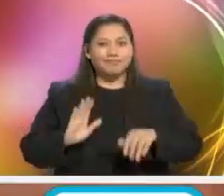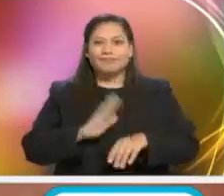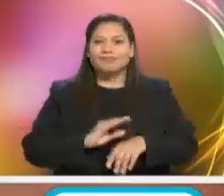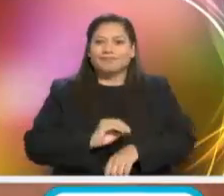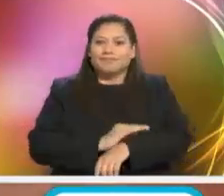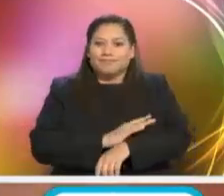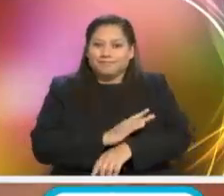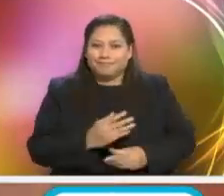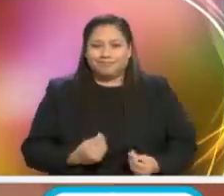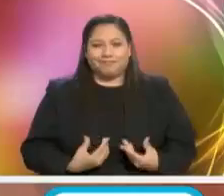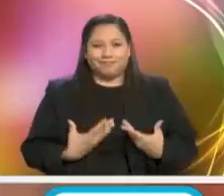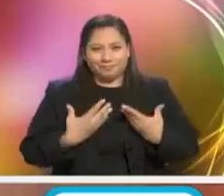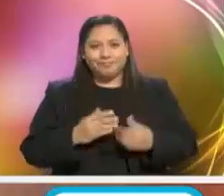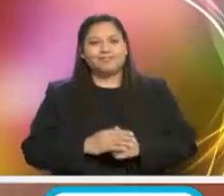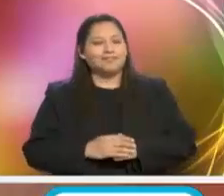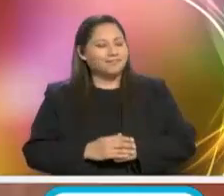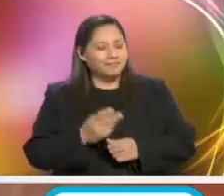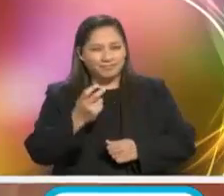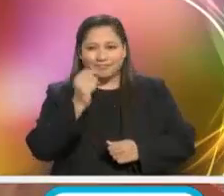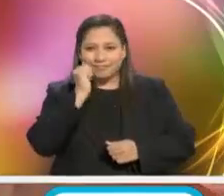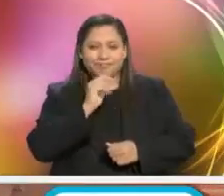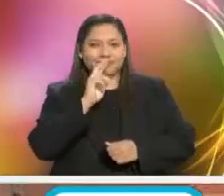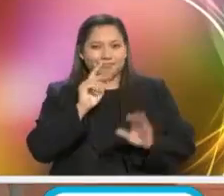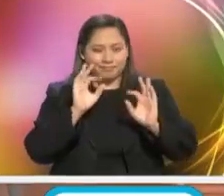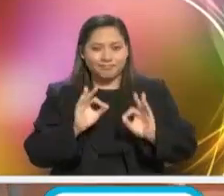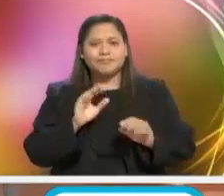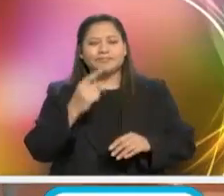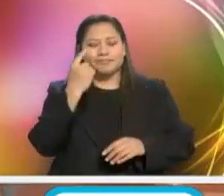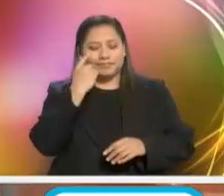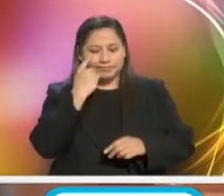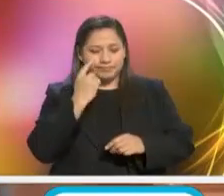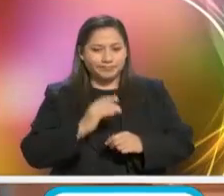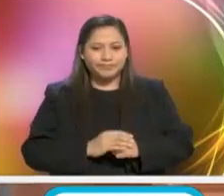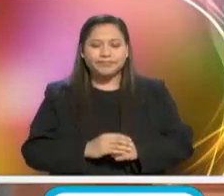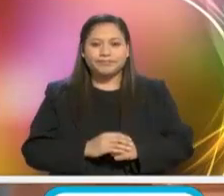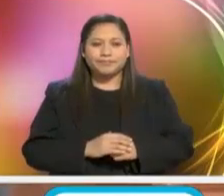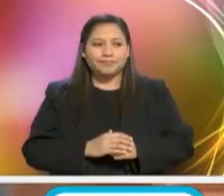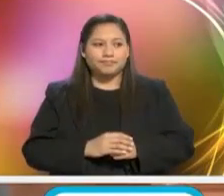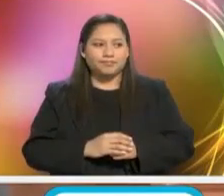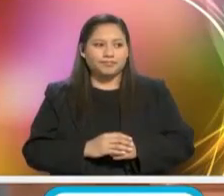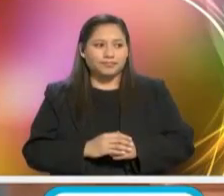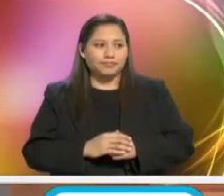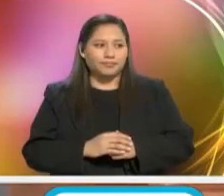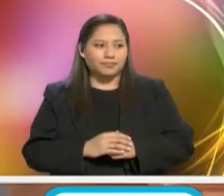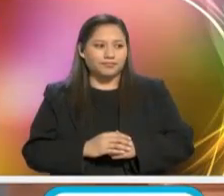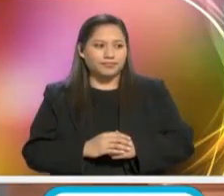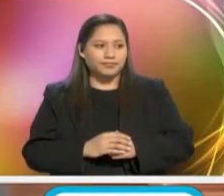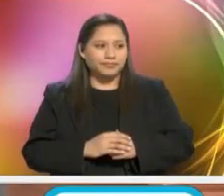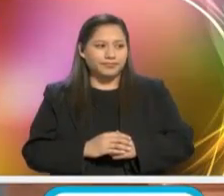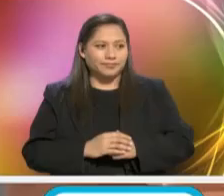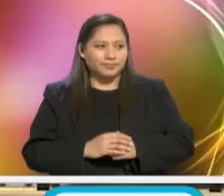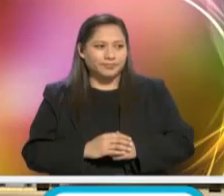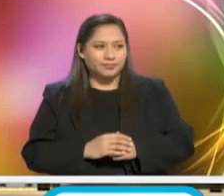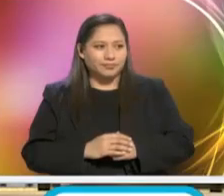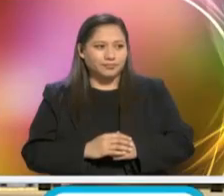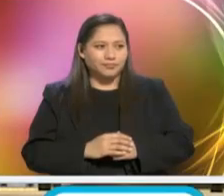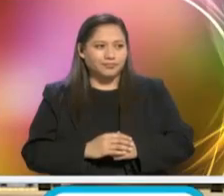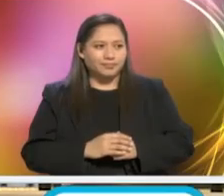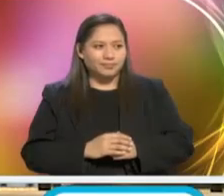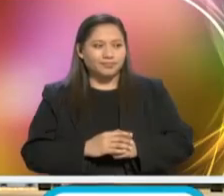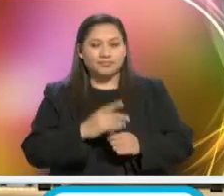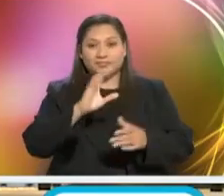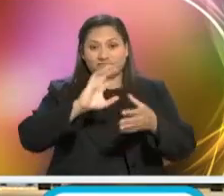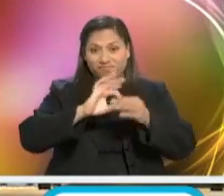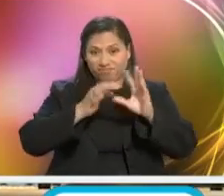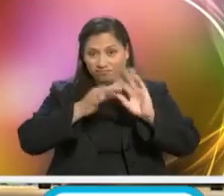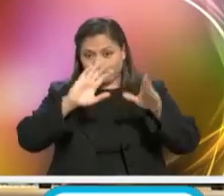Totalmente. Sí, El mucha. preámbulo es la mejor parte siempre. La cuestión es que como que estamos muy habituados a vamos a Olimpiadas, entonces vamos a la